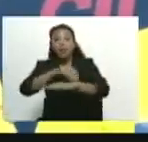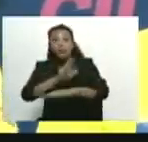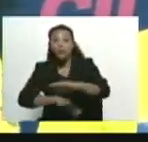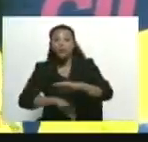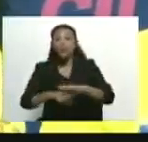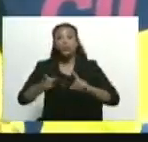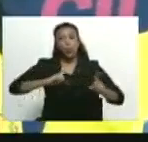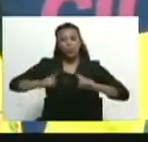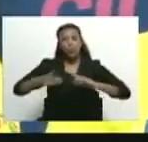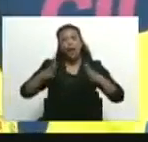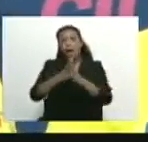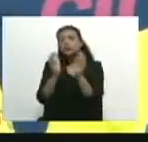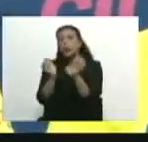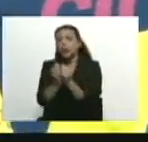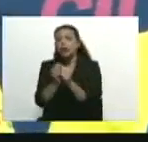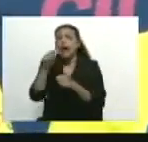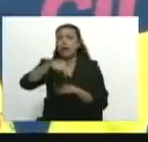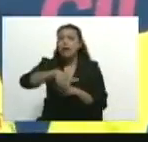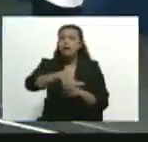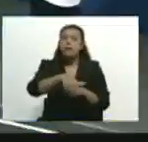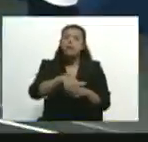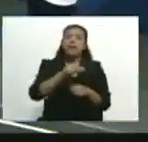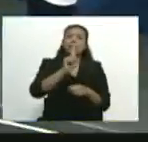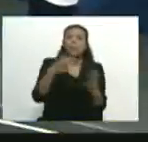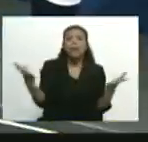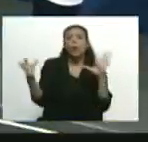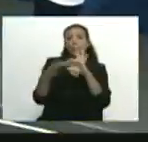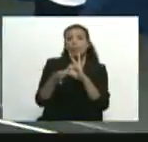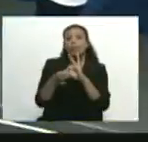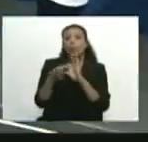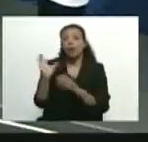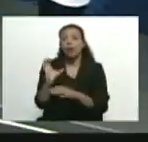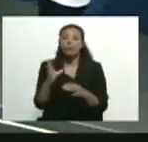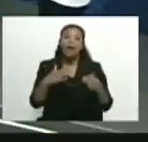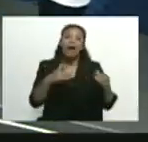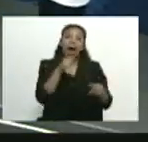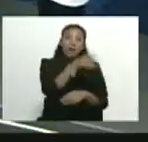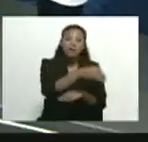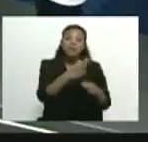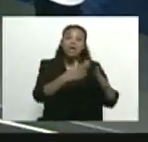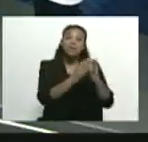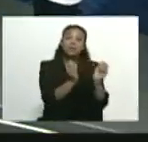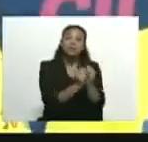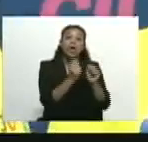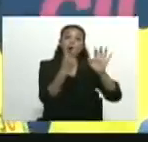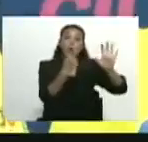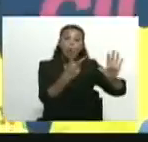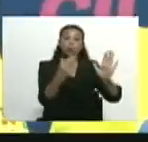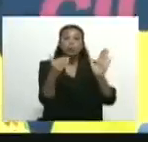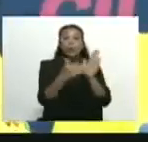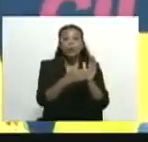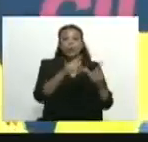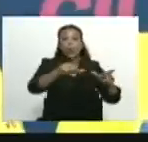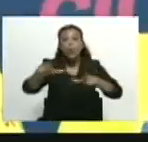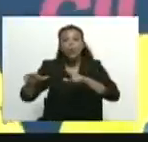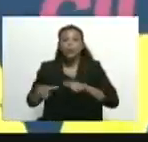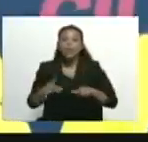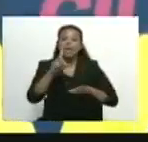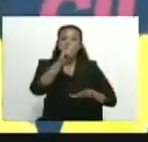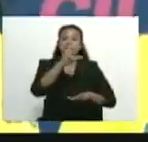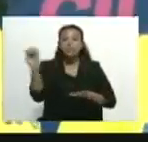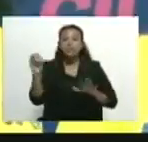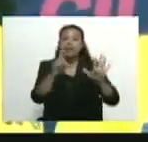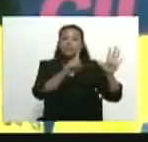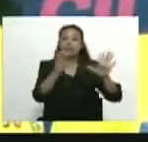¿Tú eres coordinadora de Anzoátegui? De Anzoátegui y el Movimiento Nacional. ¿Y qué tienen planteado en Anzoátegui? Cuéntame. Nosotros tenemos en Anzoátegui 8 puntos de alto impacto, más de 60